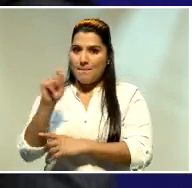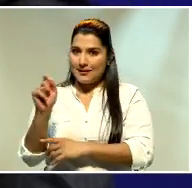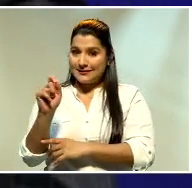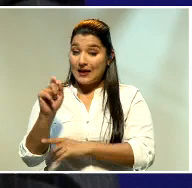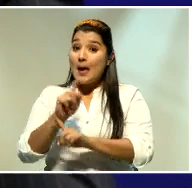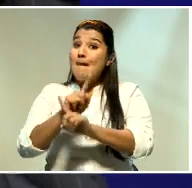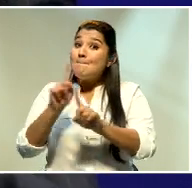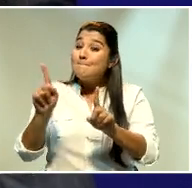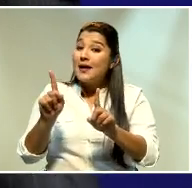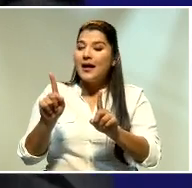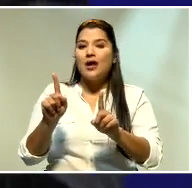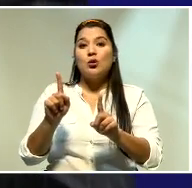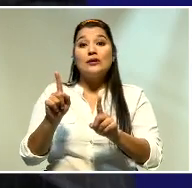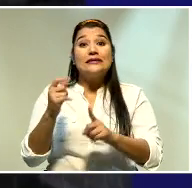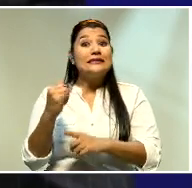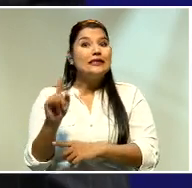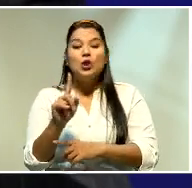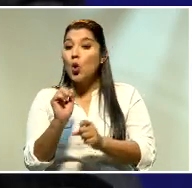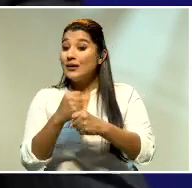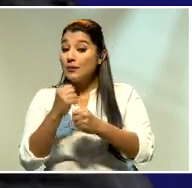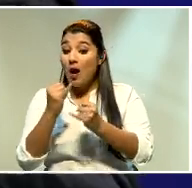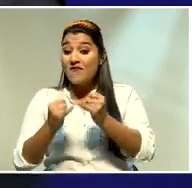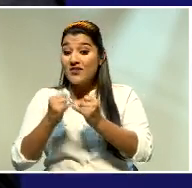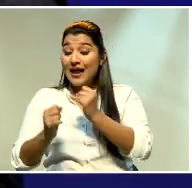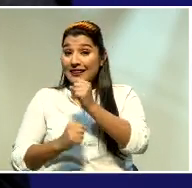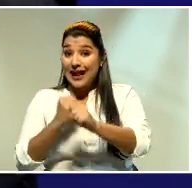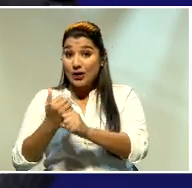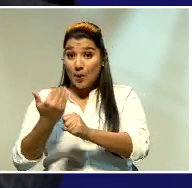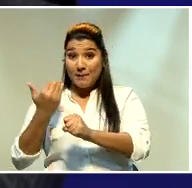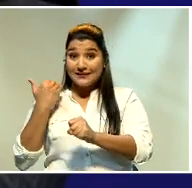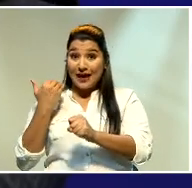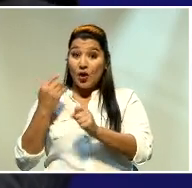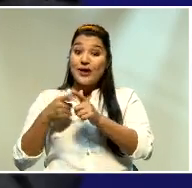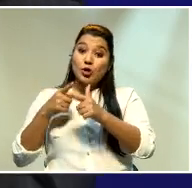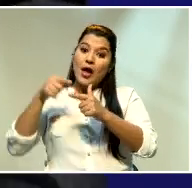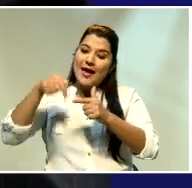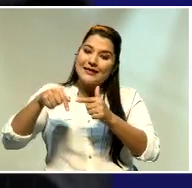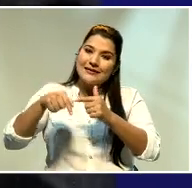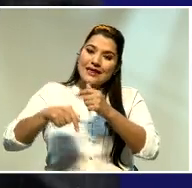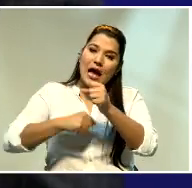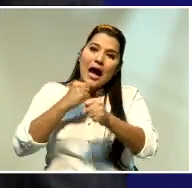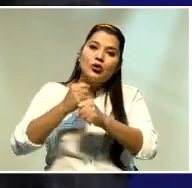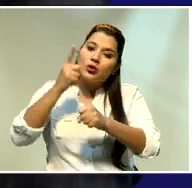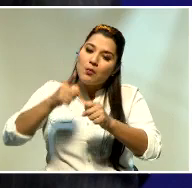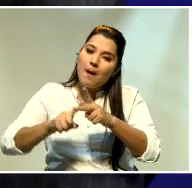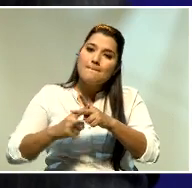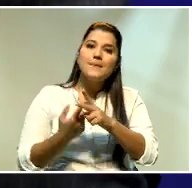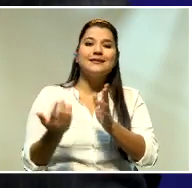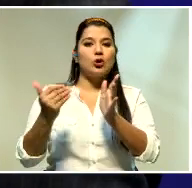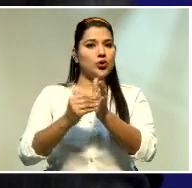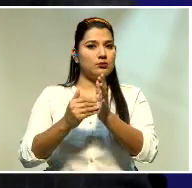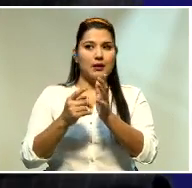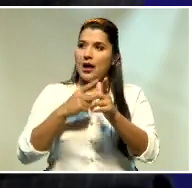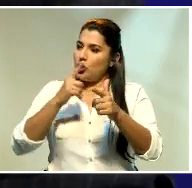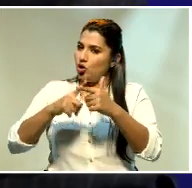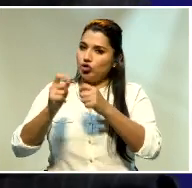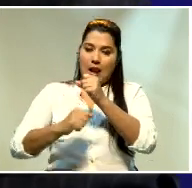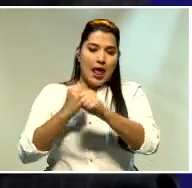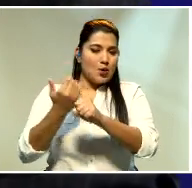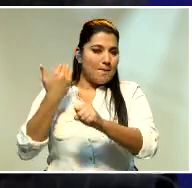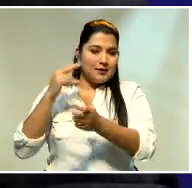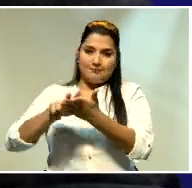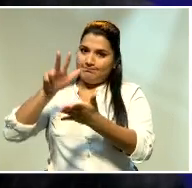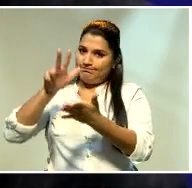pasado era tener que hacer el proceso otra vez y patear la bola en esa decisión. Entonces se decidió avanzar con eso porque ayuda a sanear